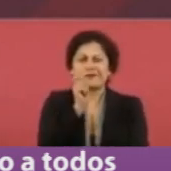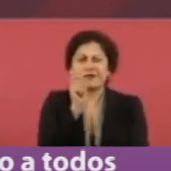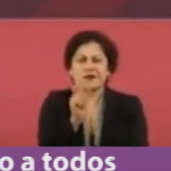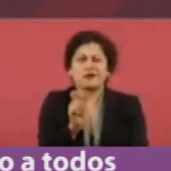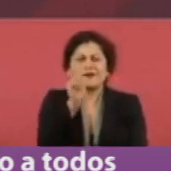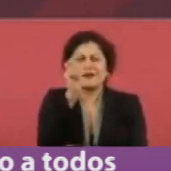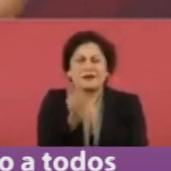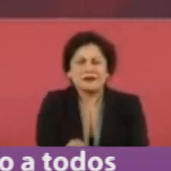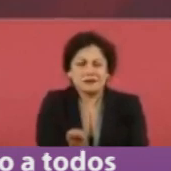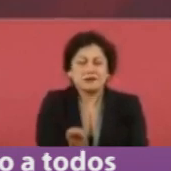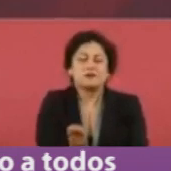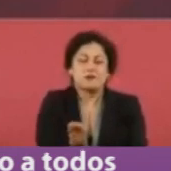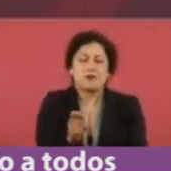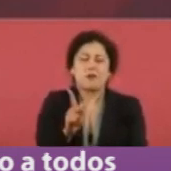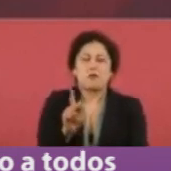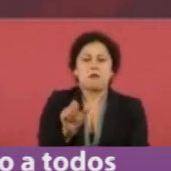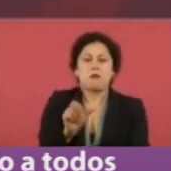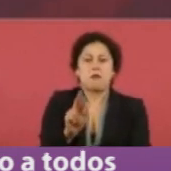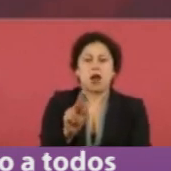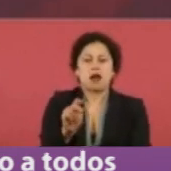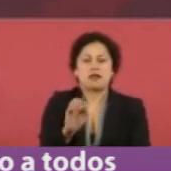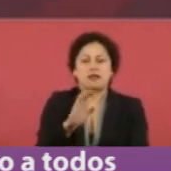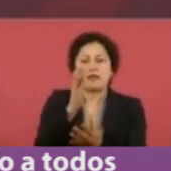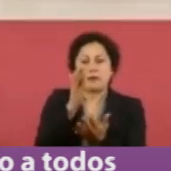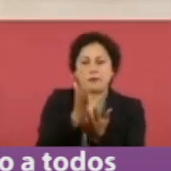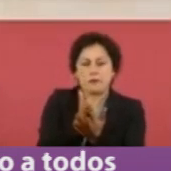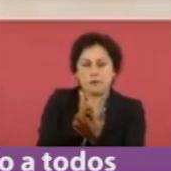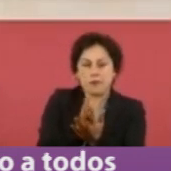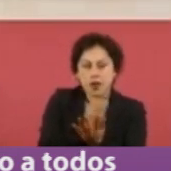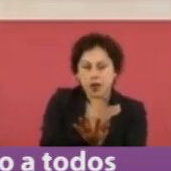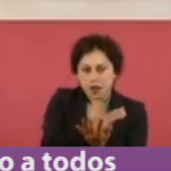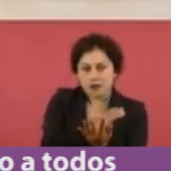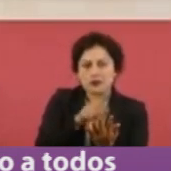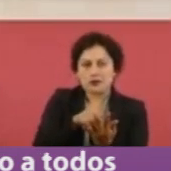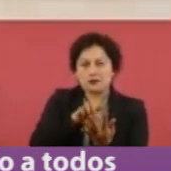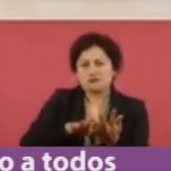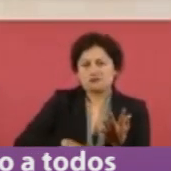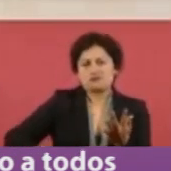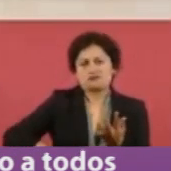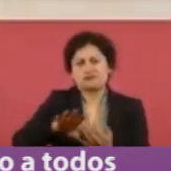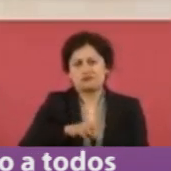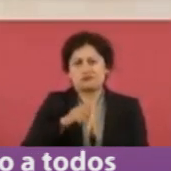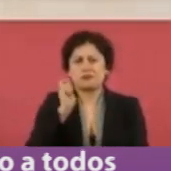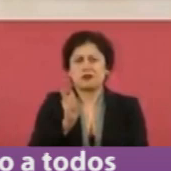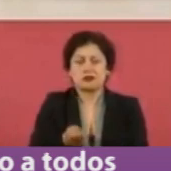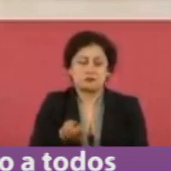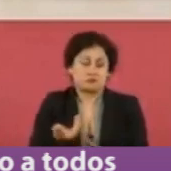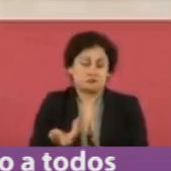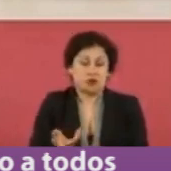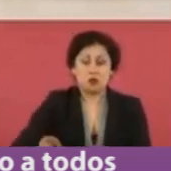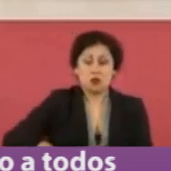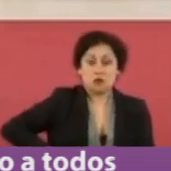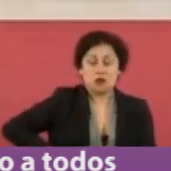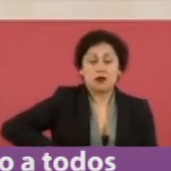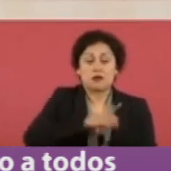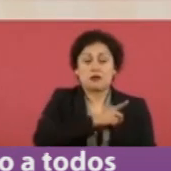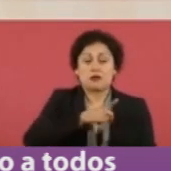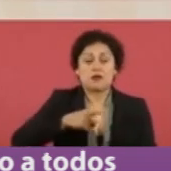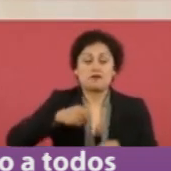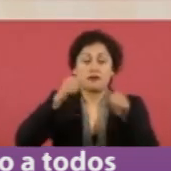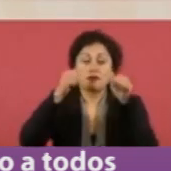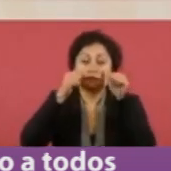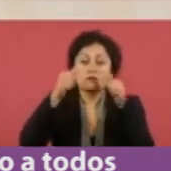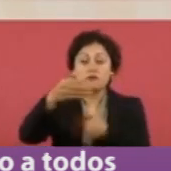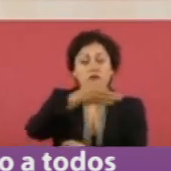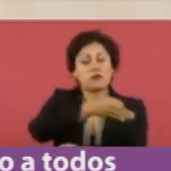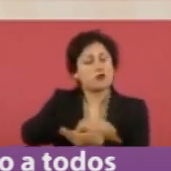su conferencia matutina en Palacio Nacional, el mandatario dijo que también se considera aumentar el número de becas para educación básica, ya que estas no son universales